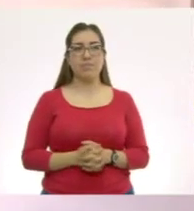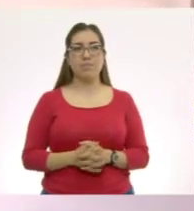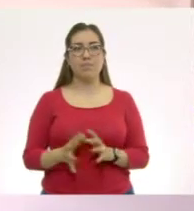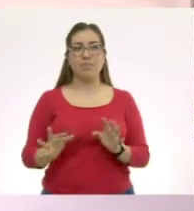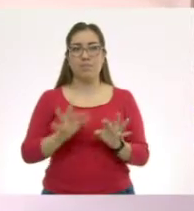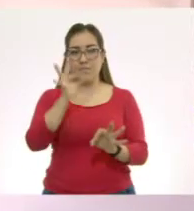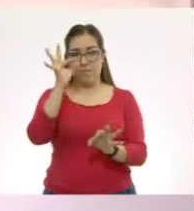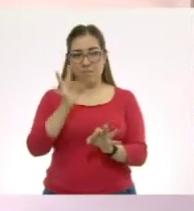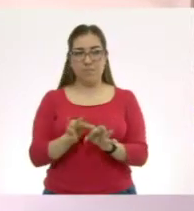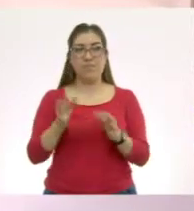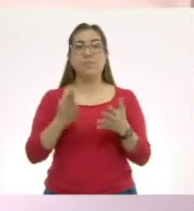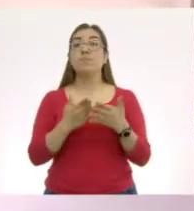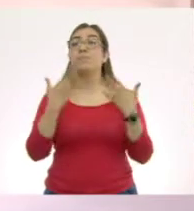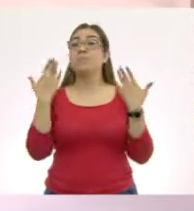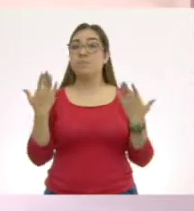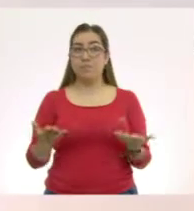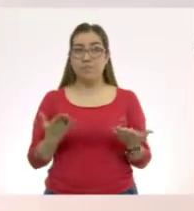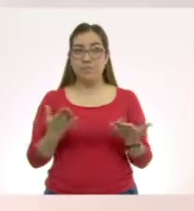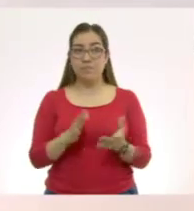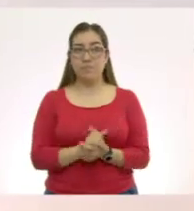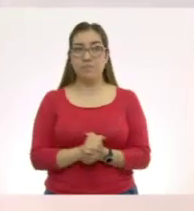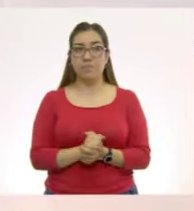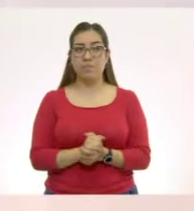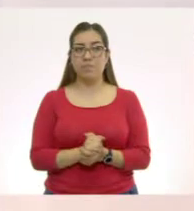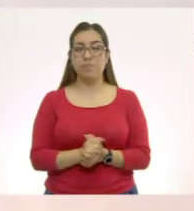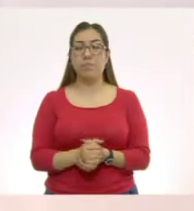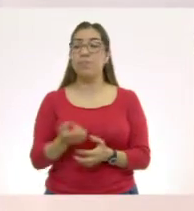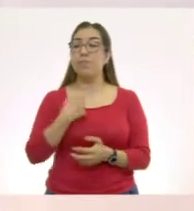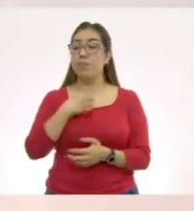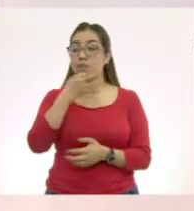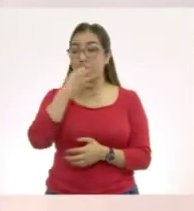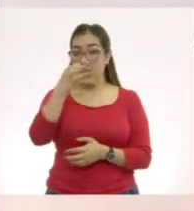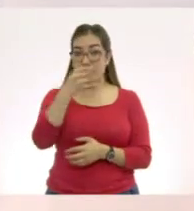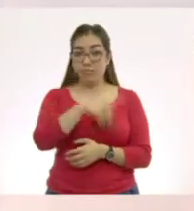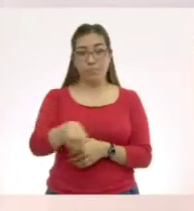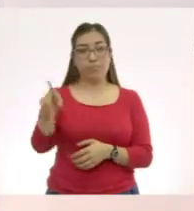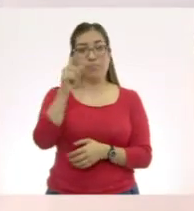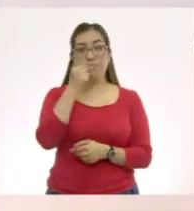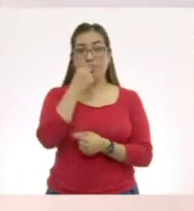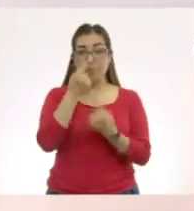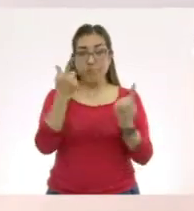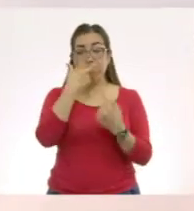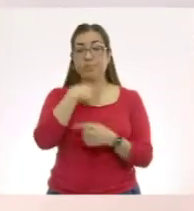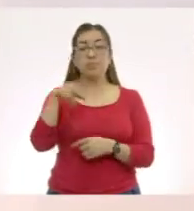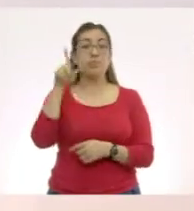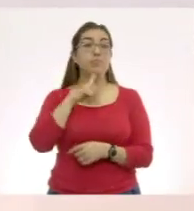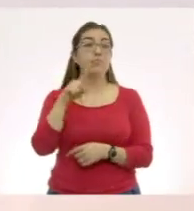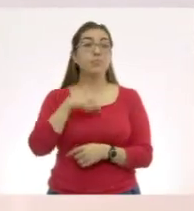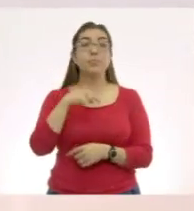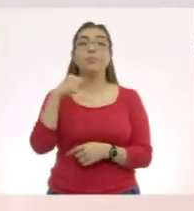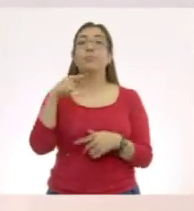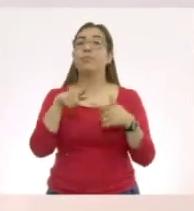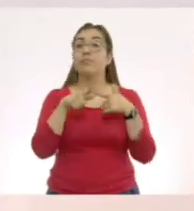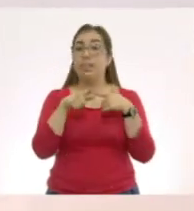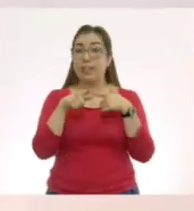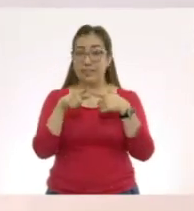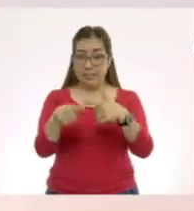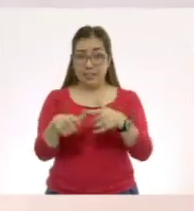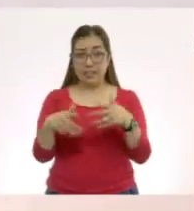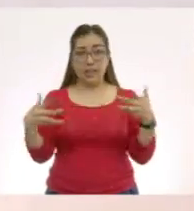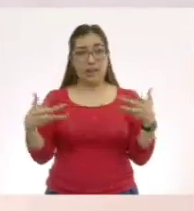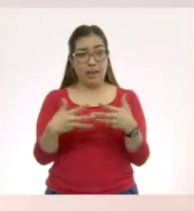lo guardé y ahora vamos a decirles a las niñas y a los niños Sí. que vamos a seguir construyendo